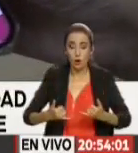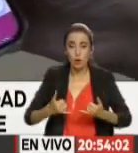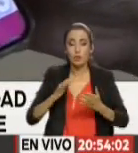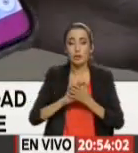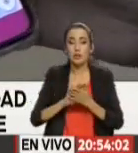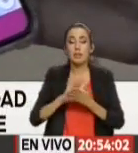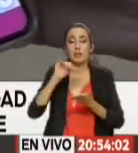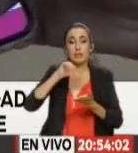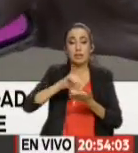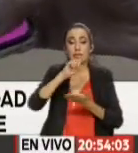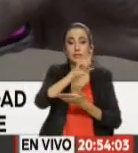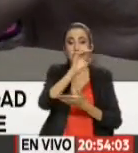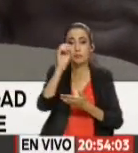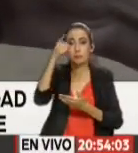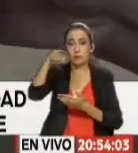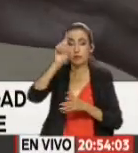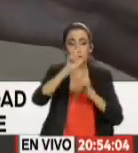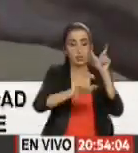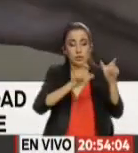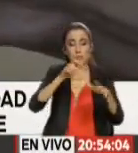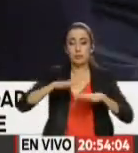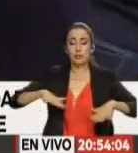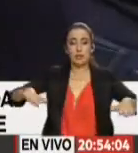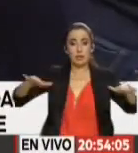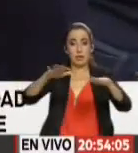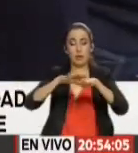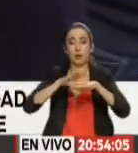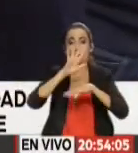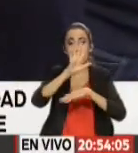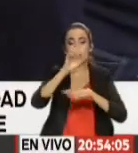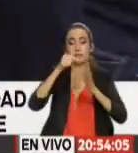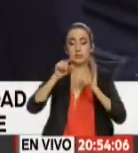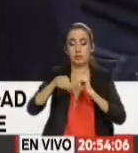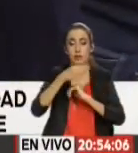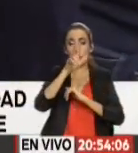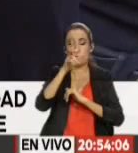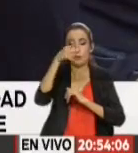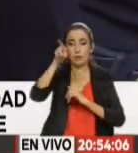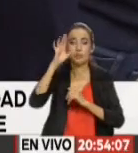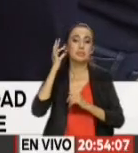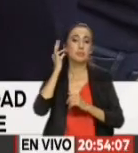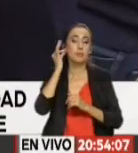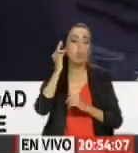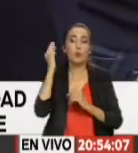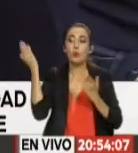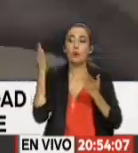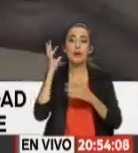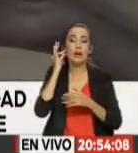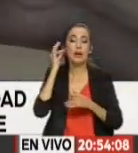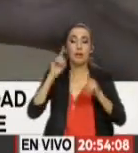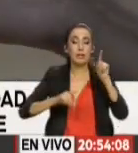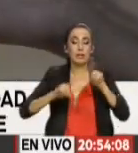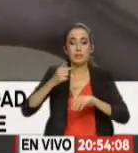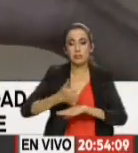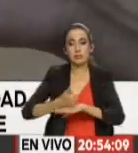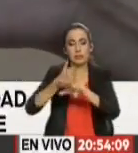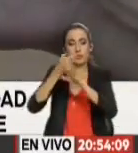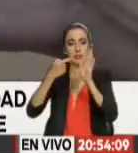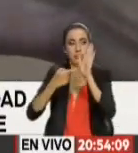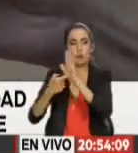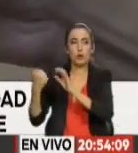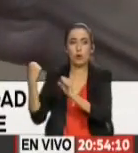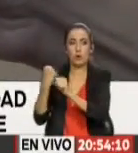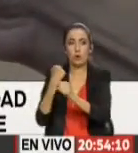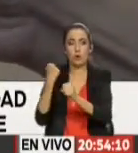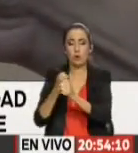100 millones de habitantes cuenta con una población activa de 5,3 millones de mujeres, quienes además tienen una tasa de